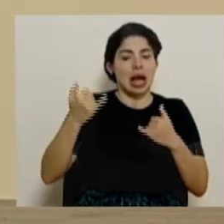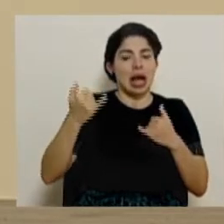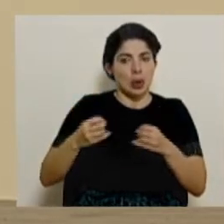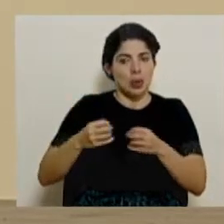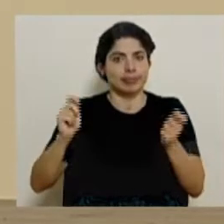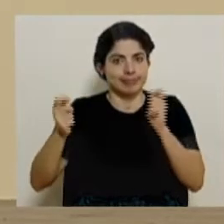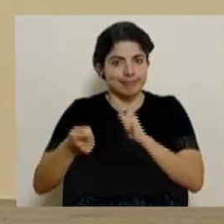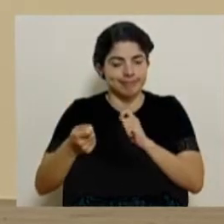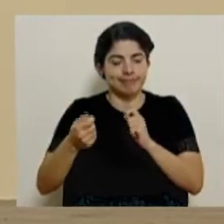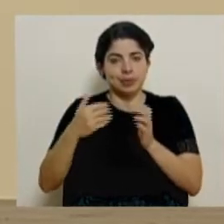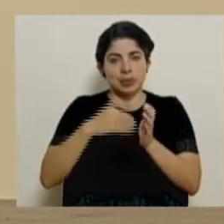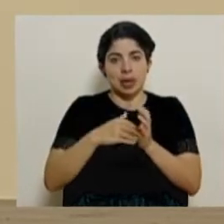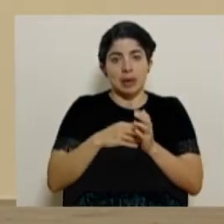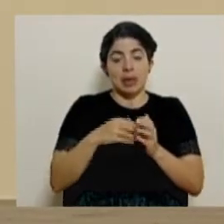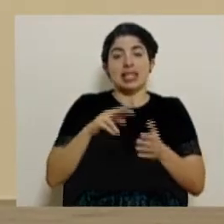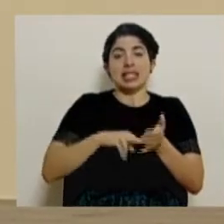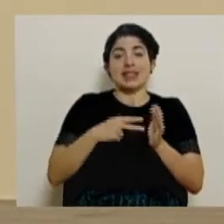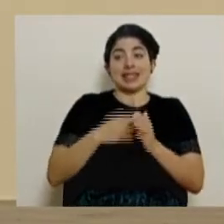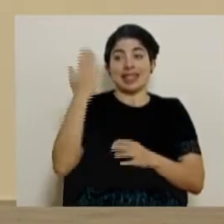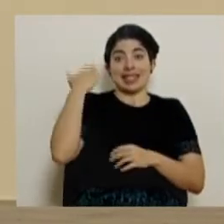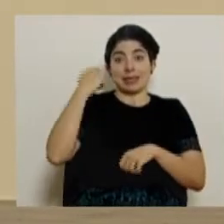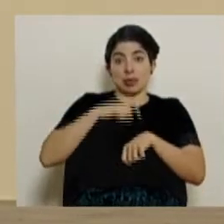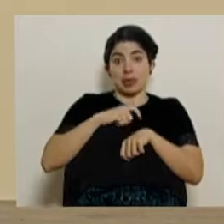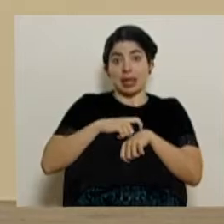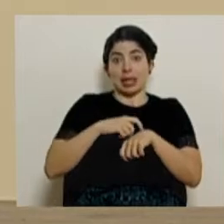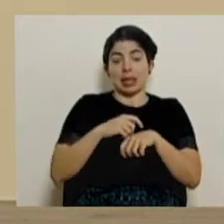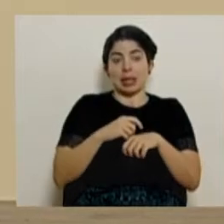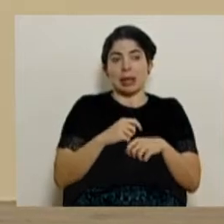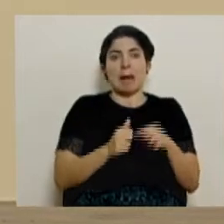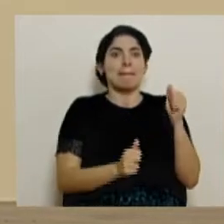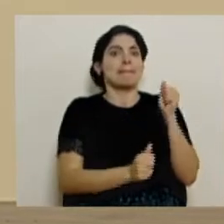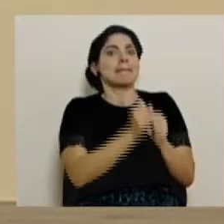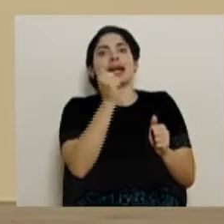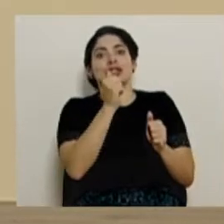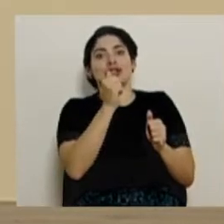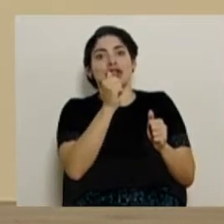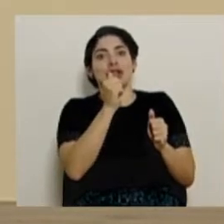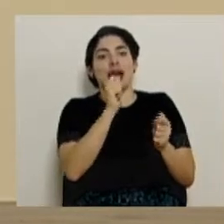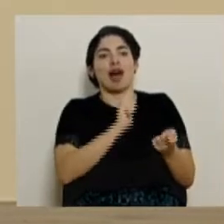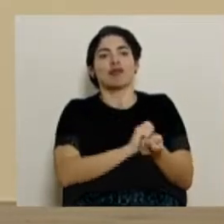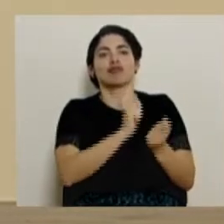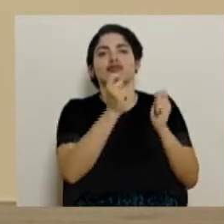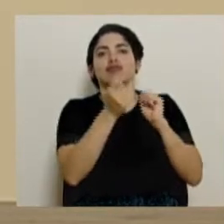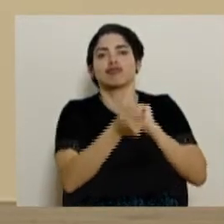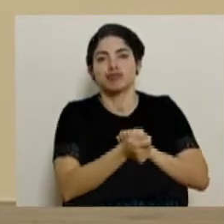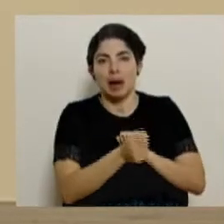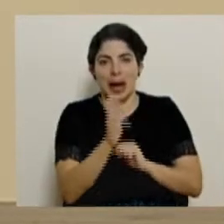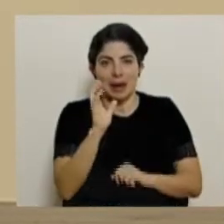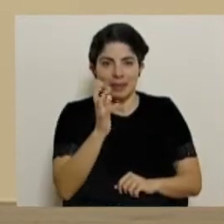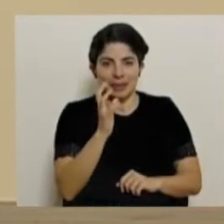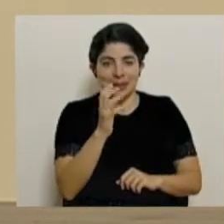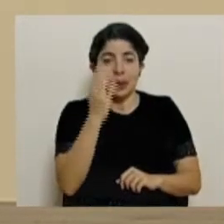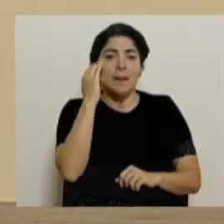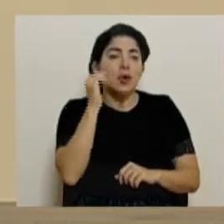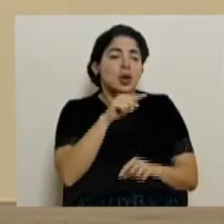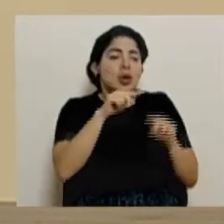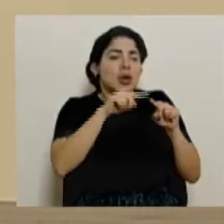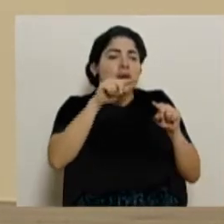había más cantones que descendían de la condición de alerta naranja, esto porque su índice de riesgo